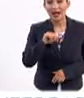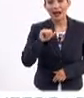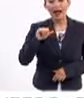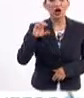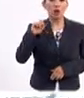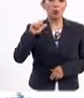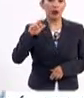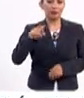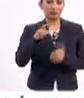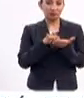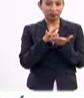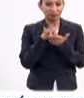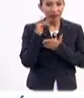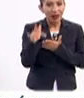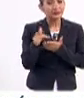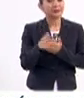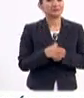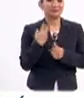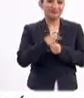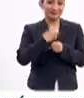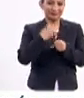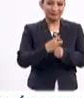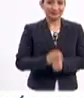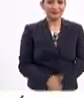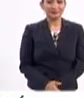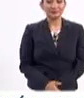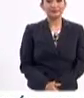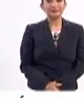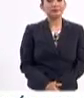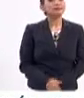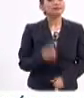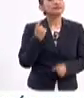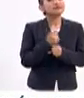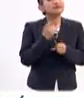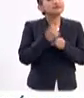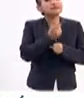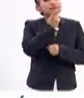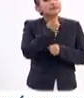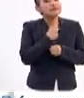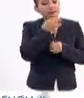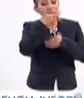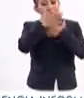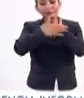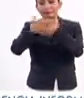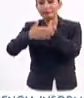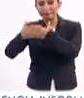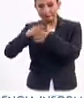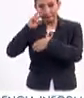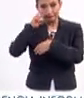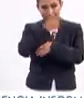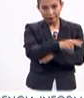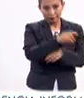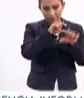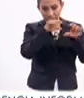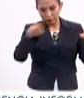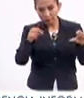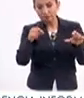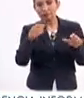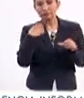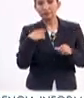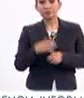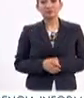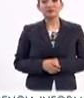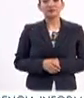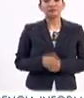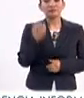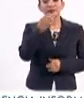Cristina, muchas gracias por esta invitación. Bueno, pues primero vamos a hablar de esta convocatoria que acabamos de verlo en el reportaje, que lo acaba de